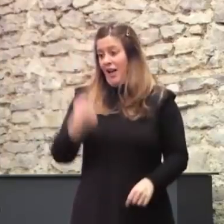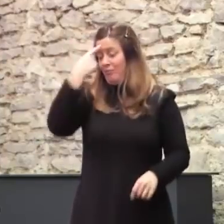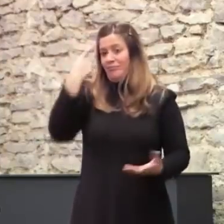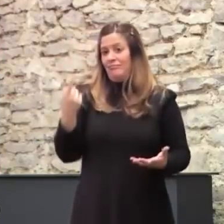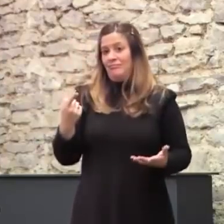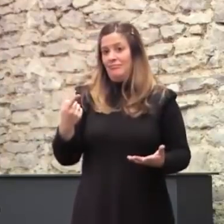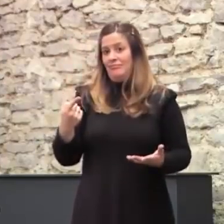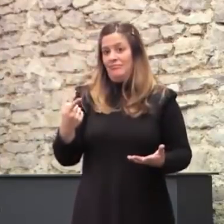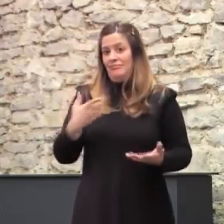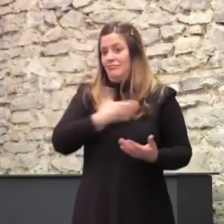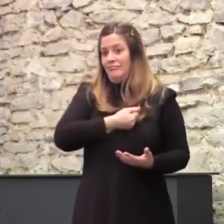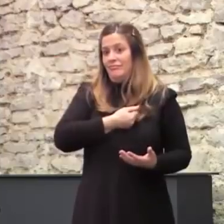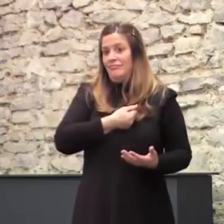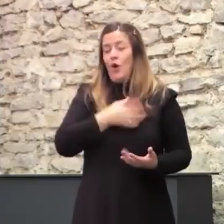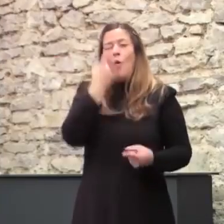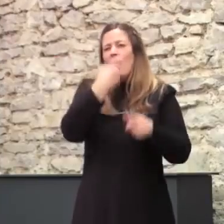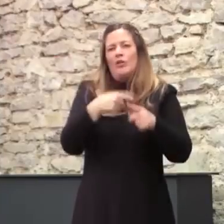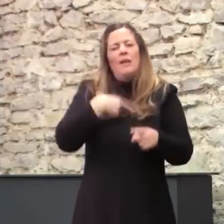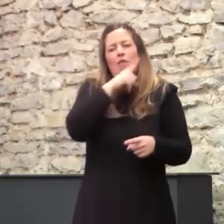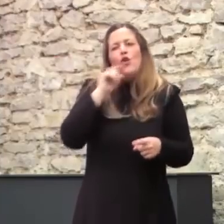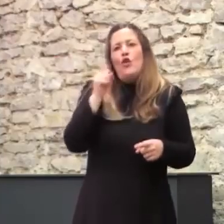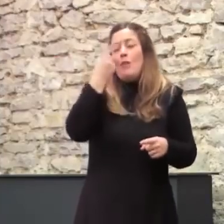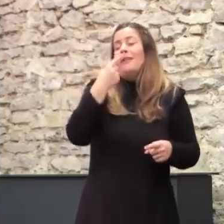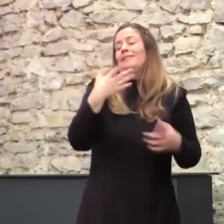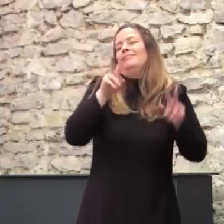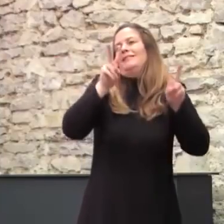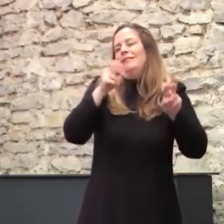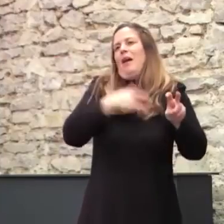más me ha dolido del amor romántico es que no dura para siempre, ¿no?